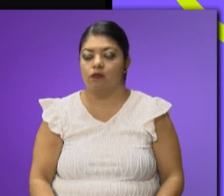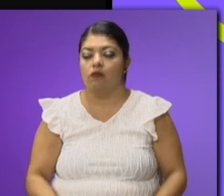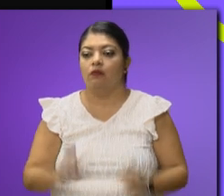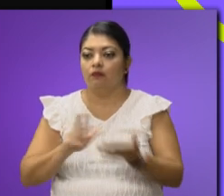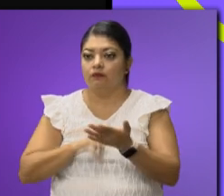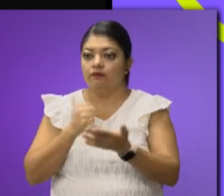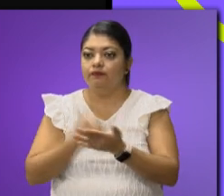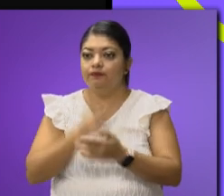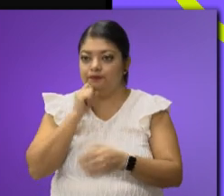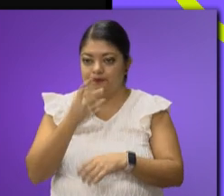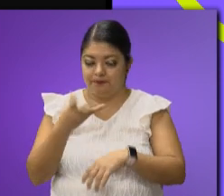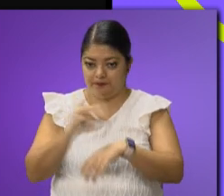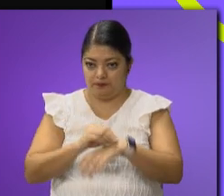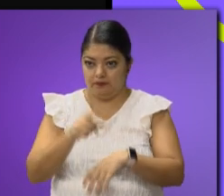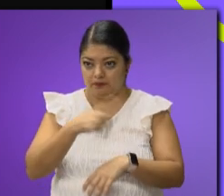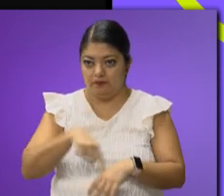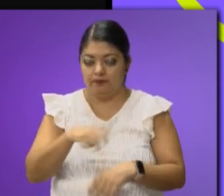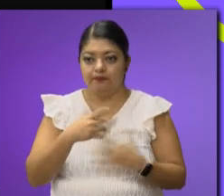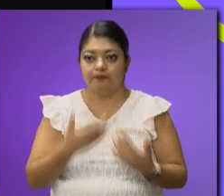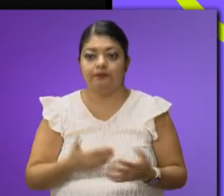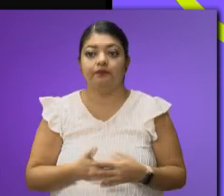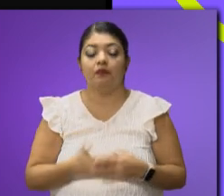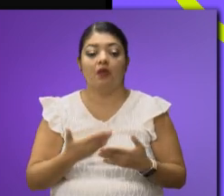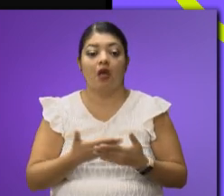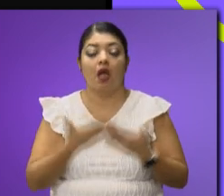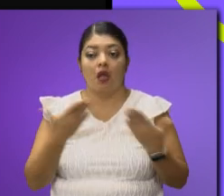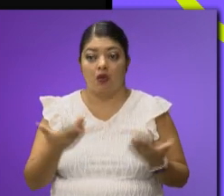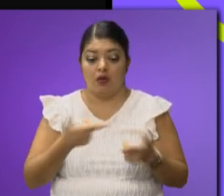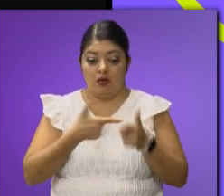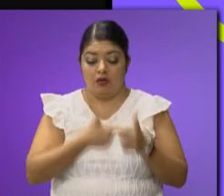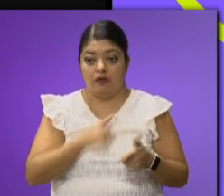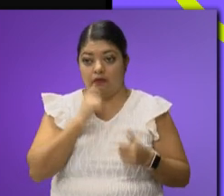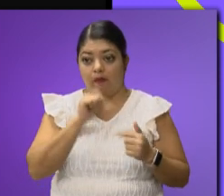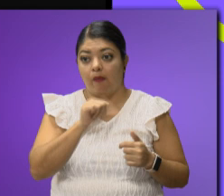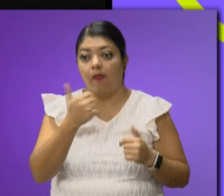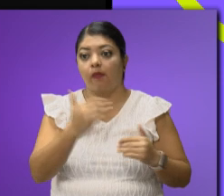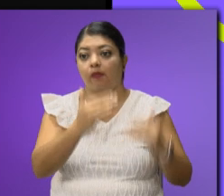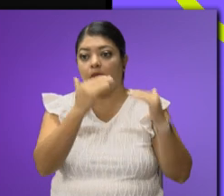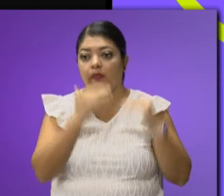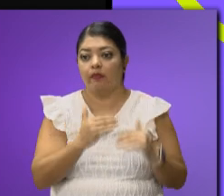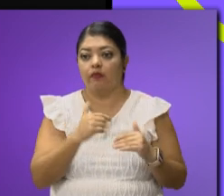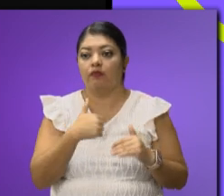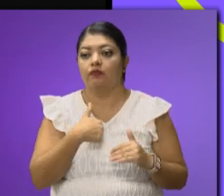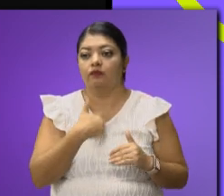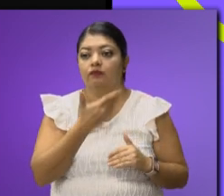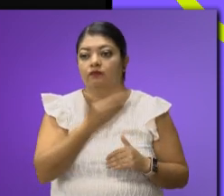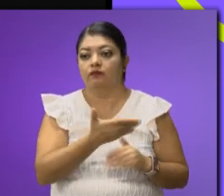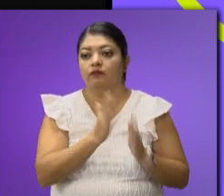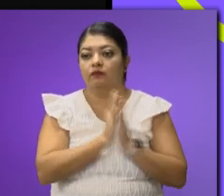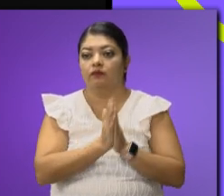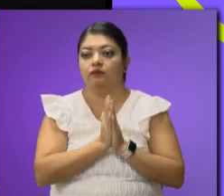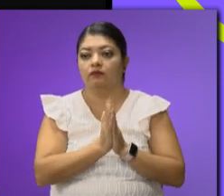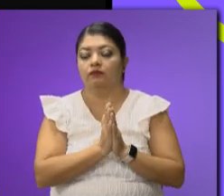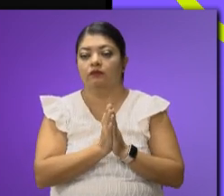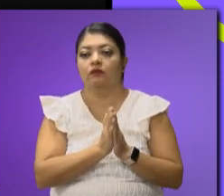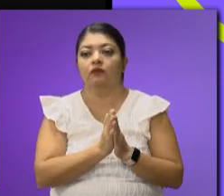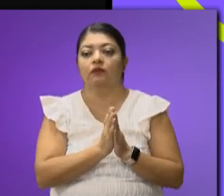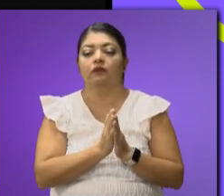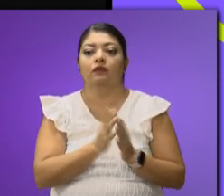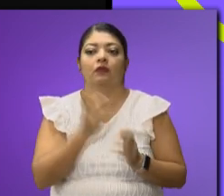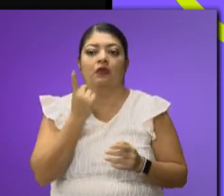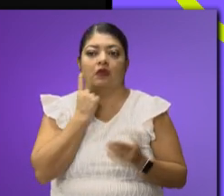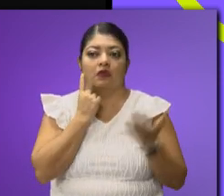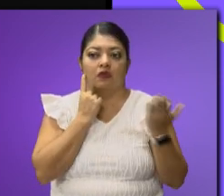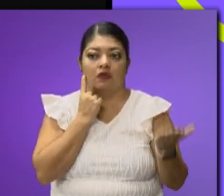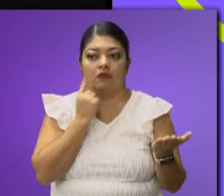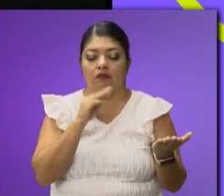Aprobada la justificación de inasistencia. A fin de continuar con el siguiente punto del orden del día, le solicitaría nuevamente su apoyo a la